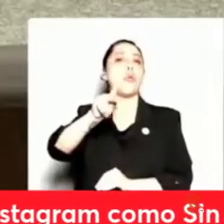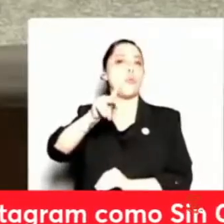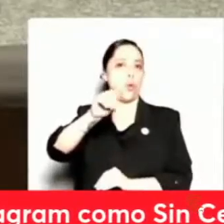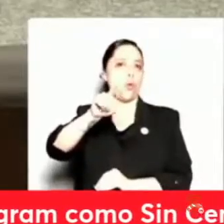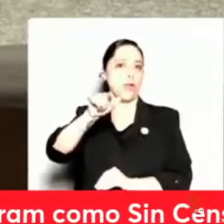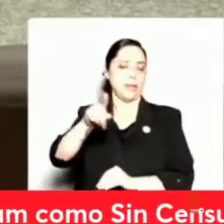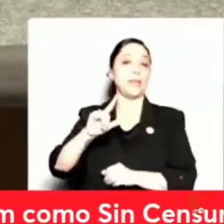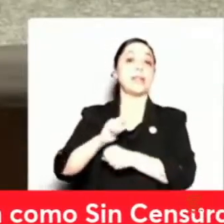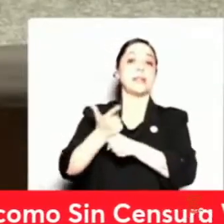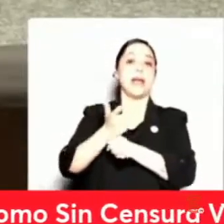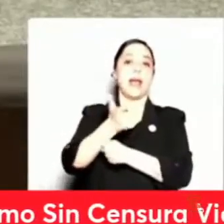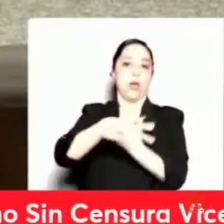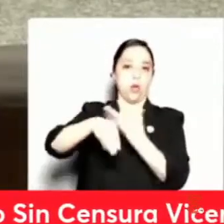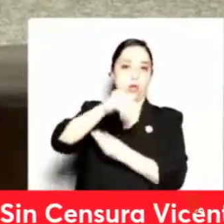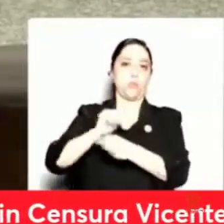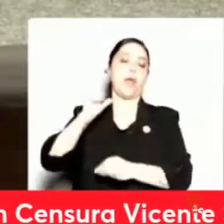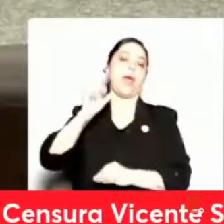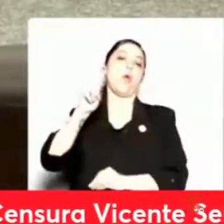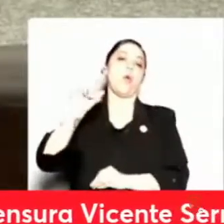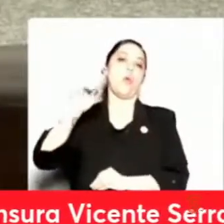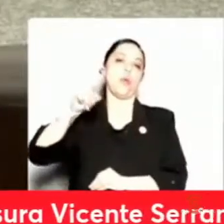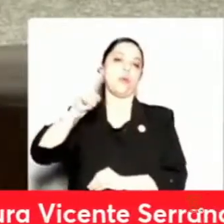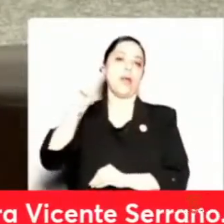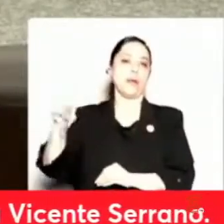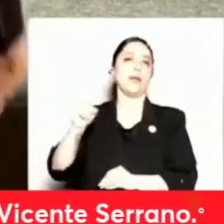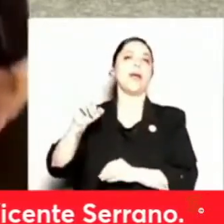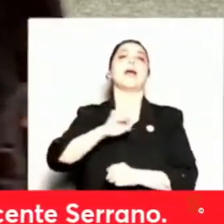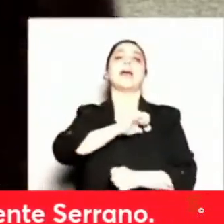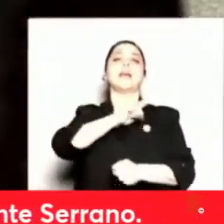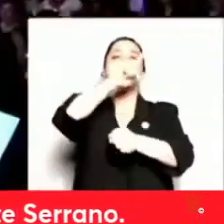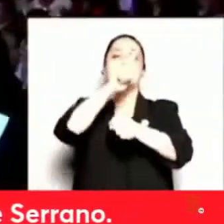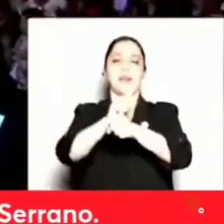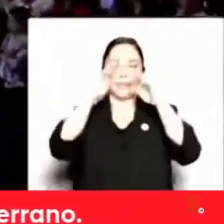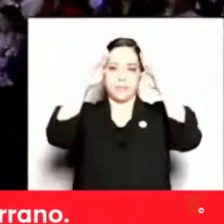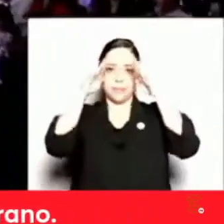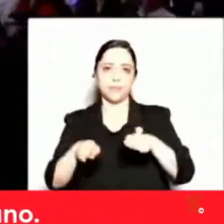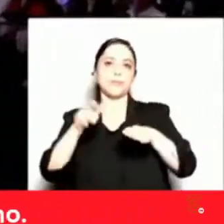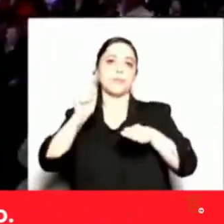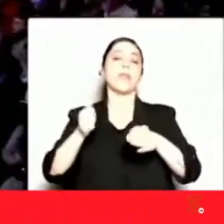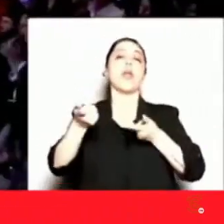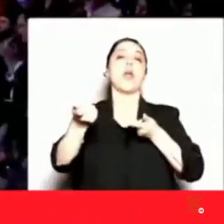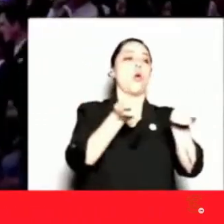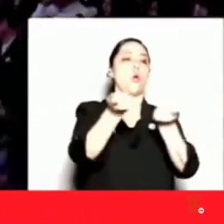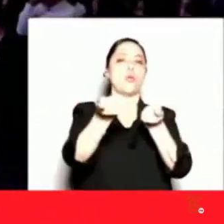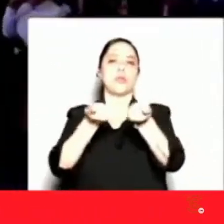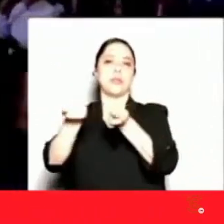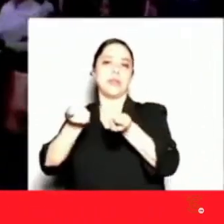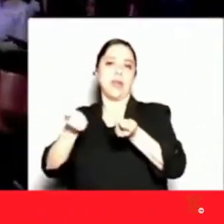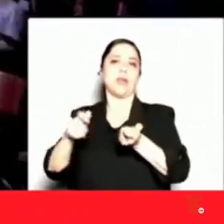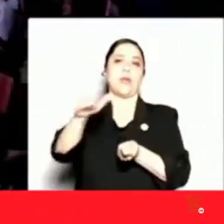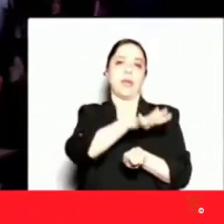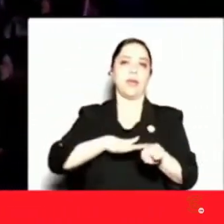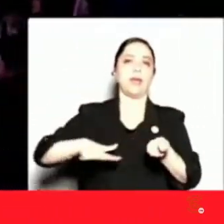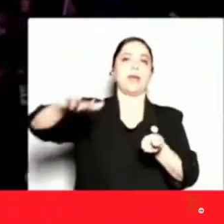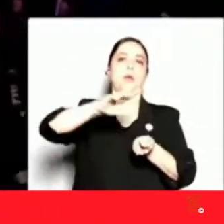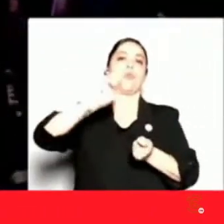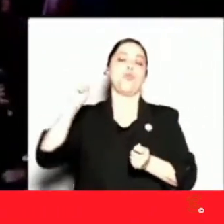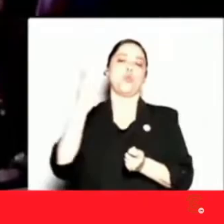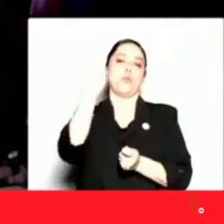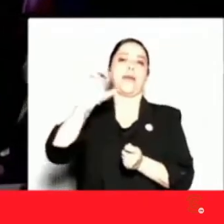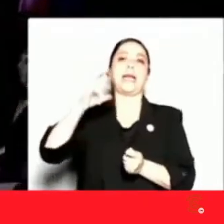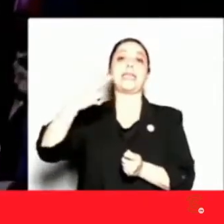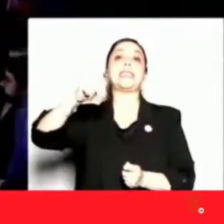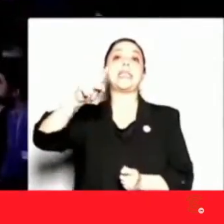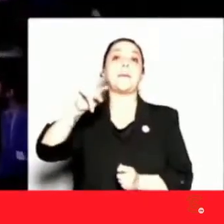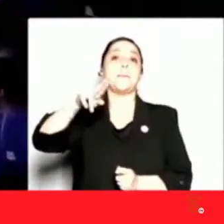en Economía por la UNAM, con especialidad en Desarrollo y Planificación, fue coordinador de Extensión Universitaria en la Universidad Autónoma